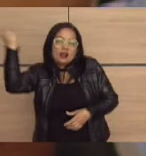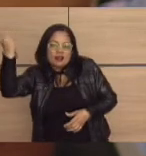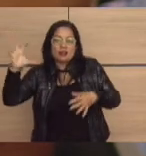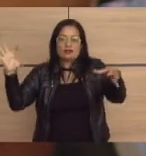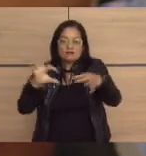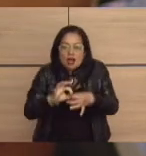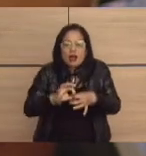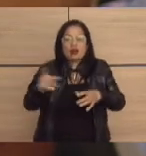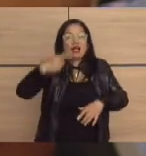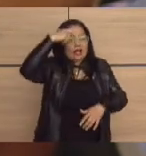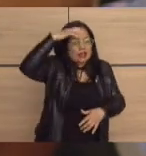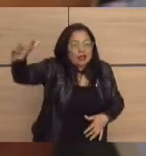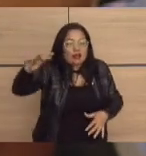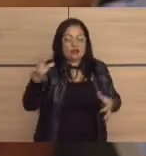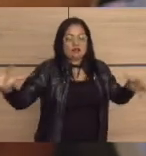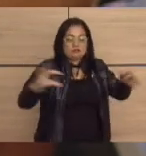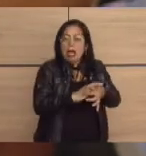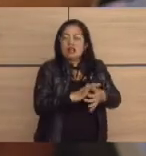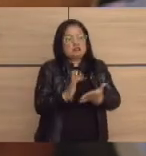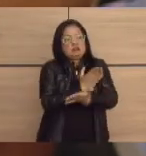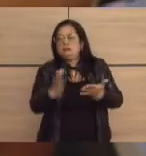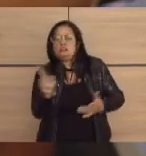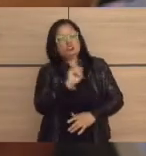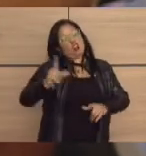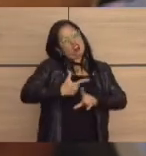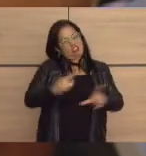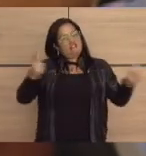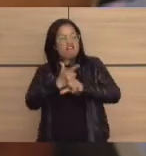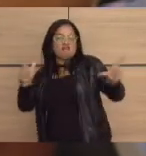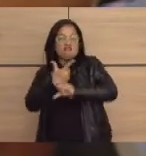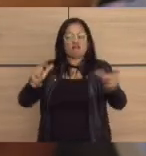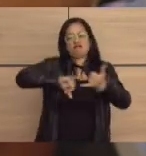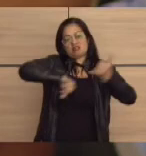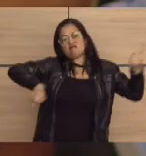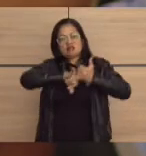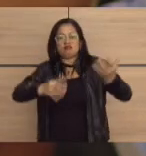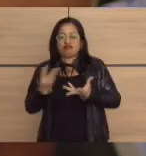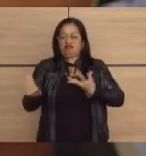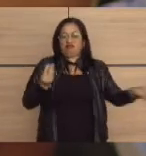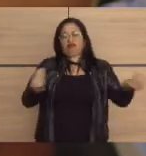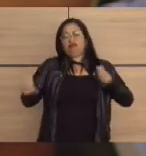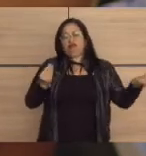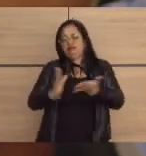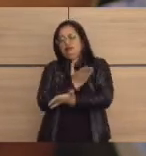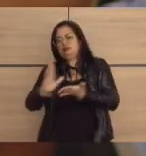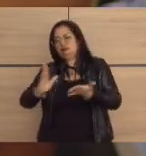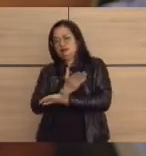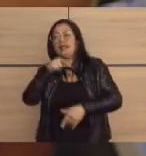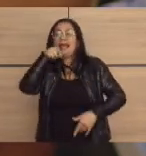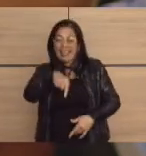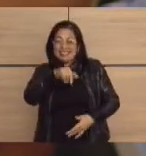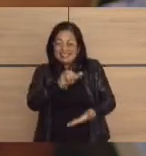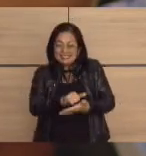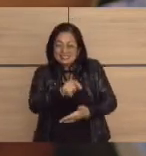Cartagena, y no había manera de unirlos. No, señor, nosotros somos libres, nosotros somos nosotros. A eso lo llamamos la patria